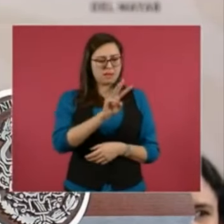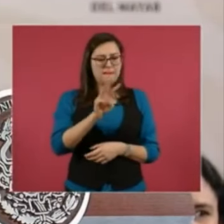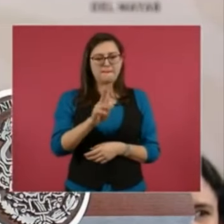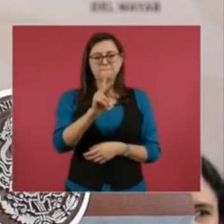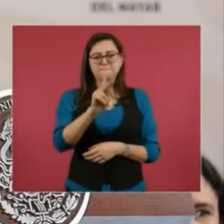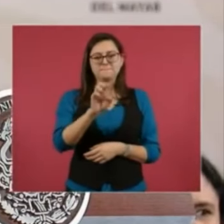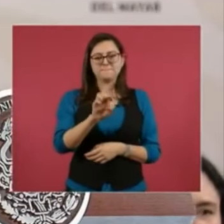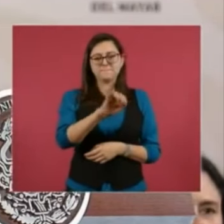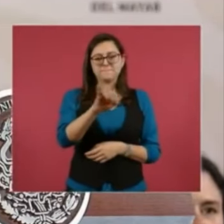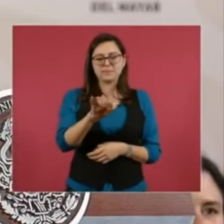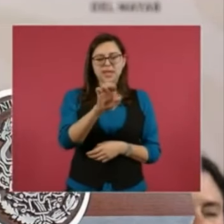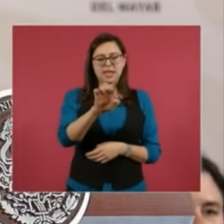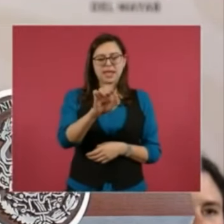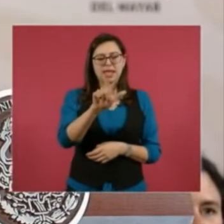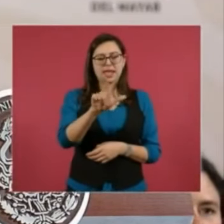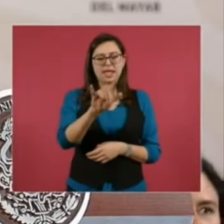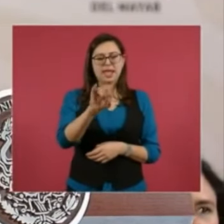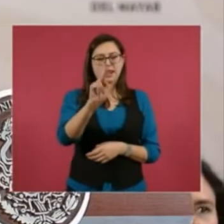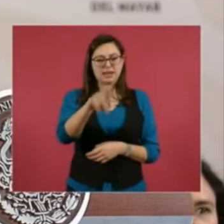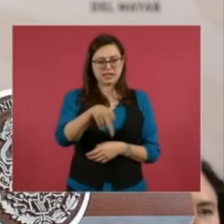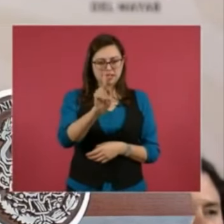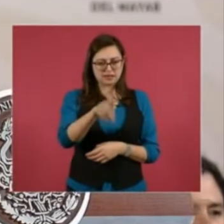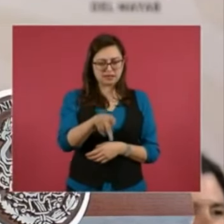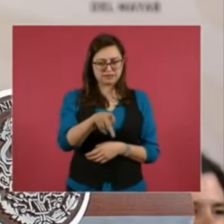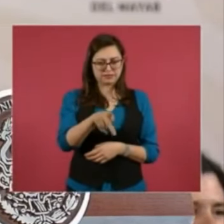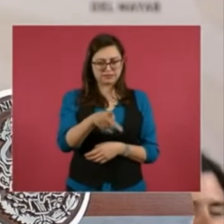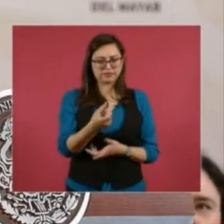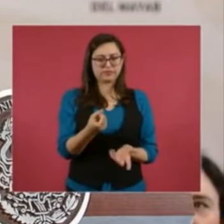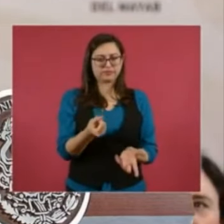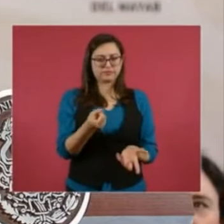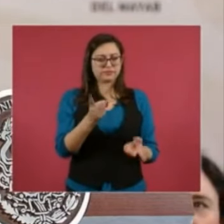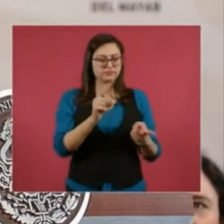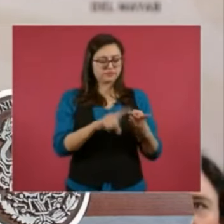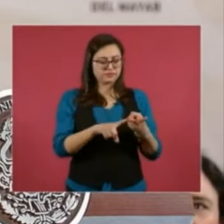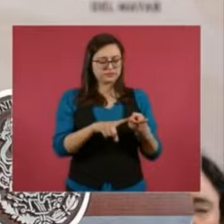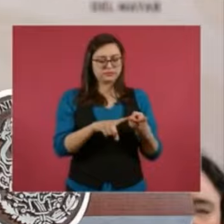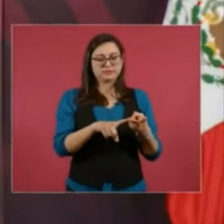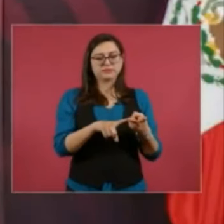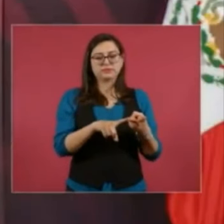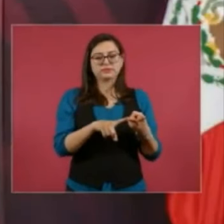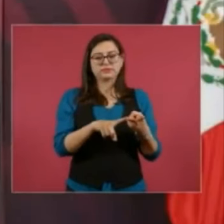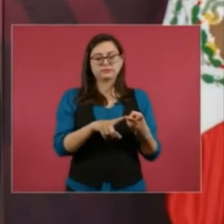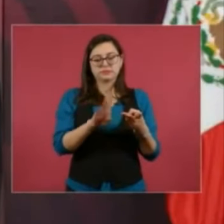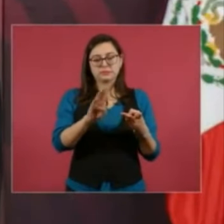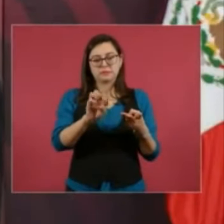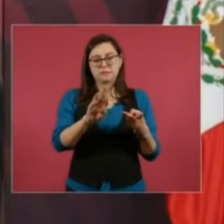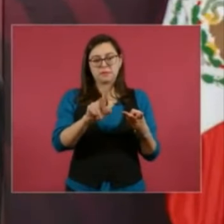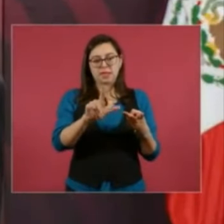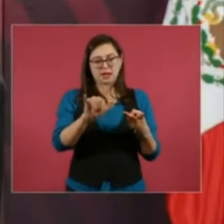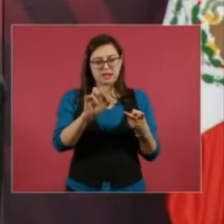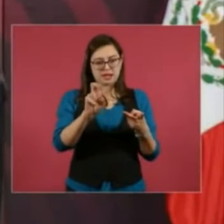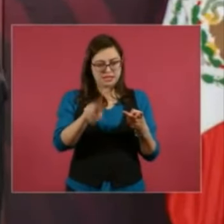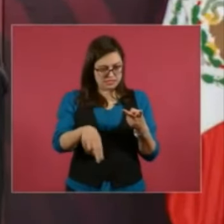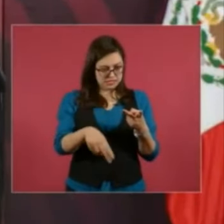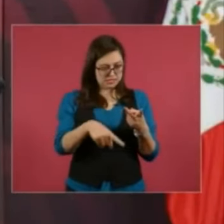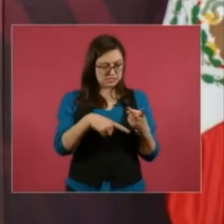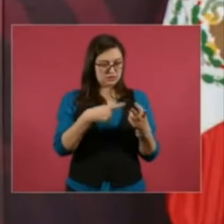pelic acuérdense la operación Berlín